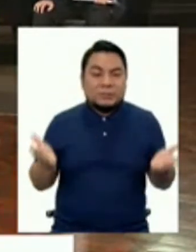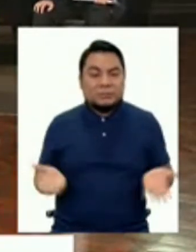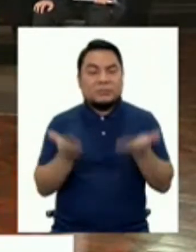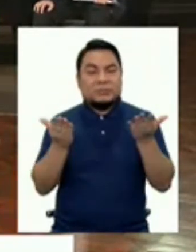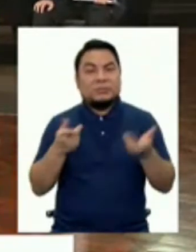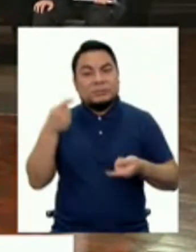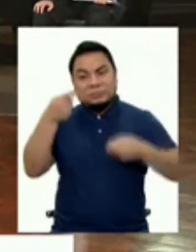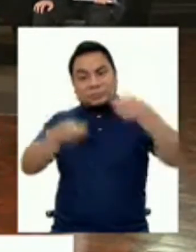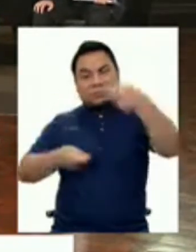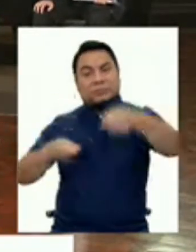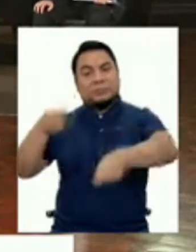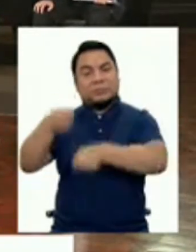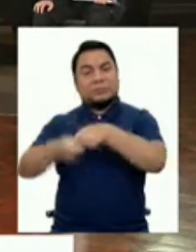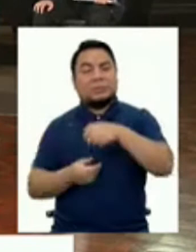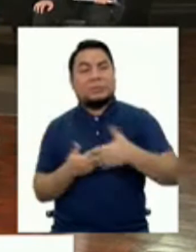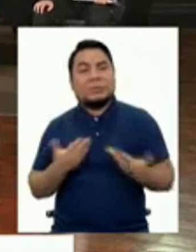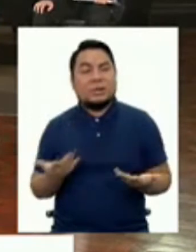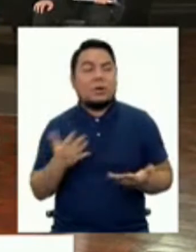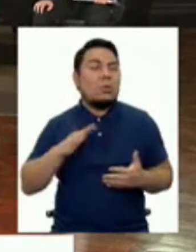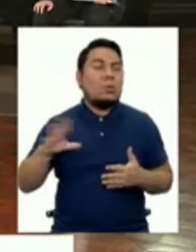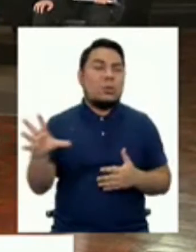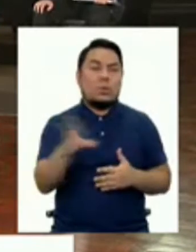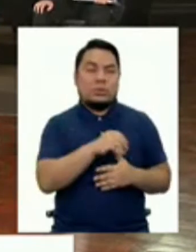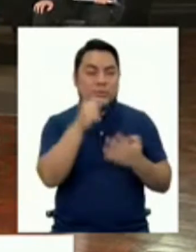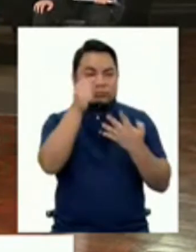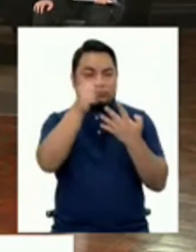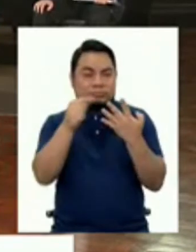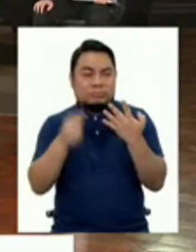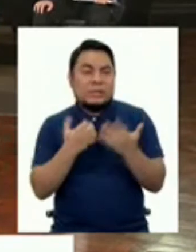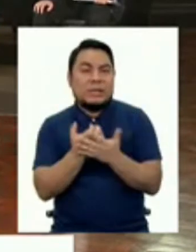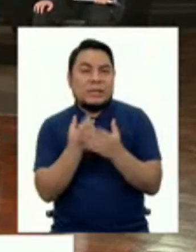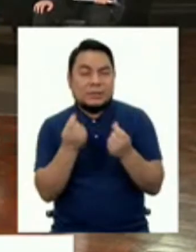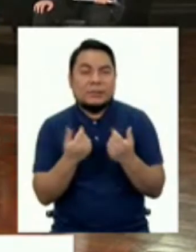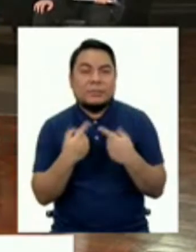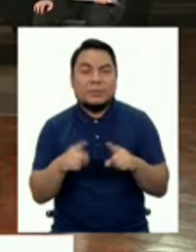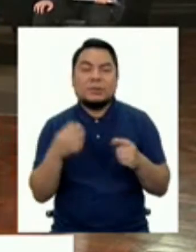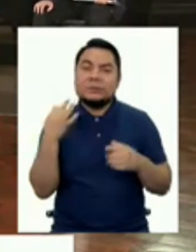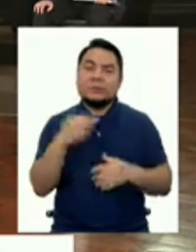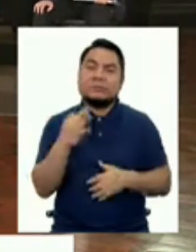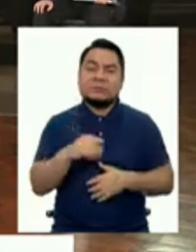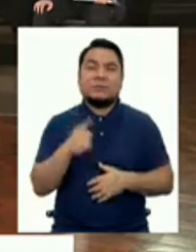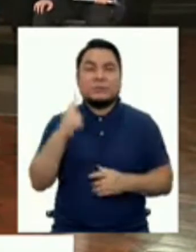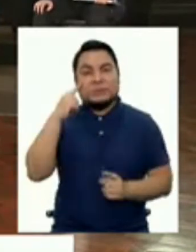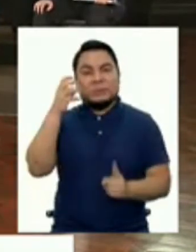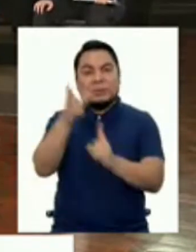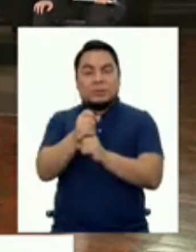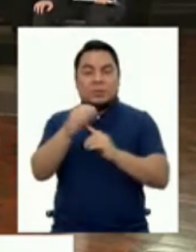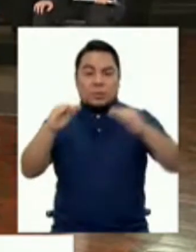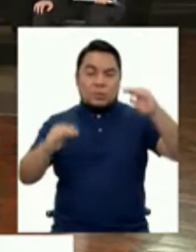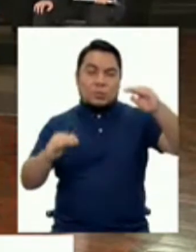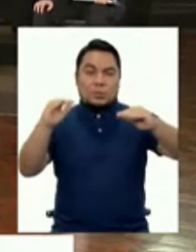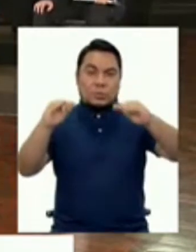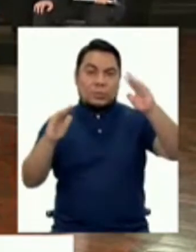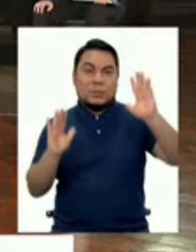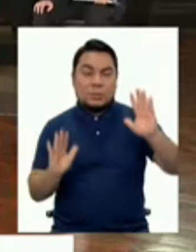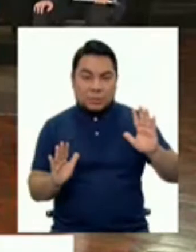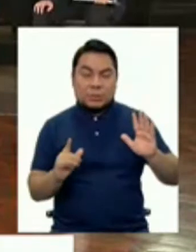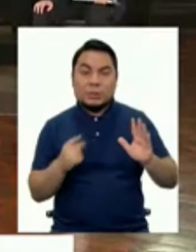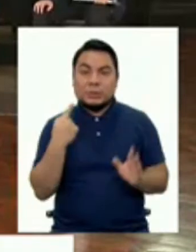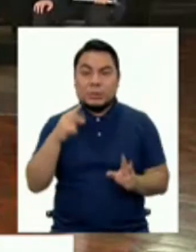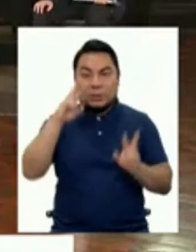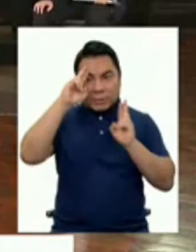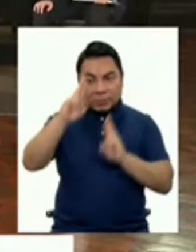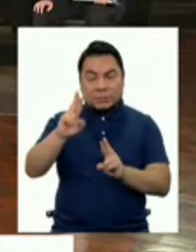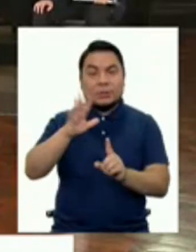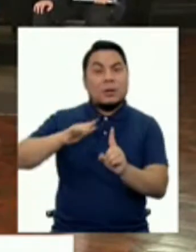la inversión en todos los aspectos, todos los sectores económicos, pero siempre logrando el equilibrio de